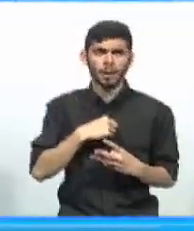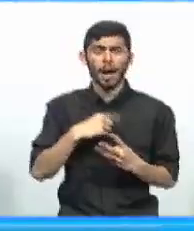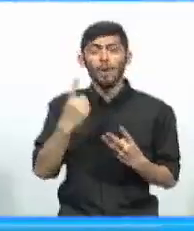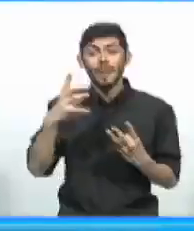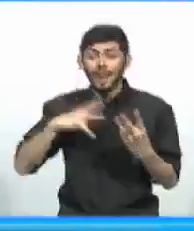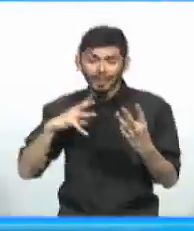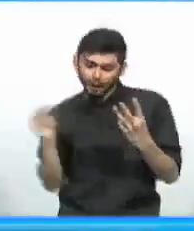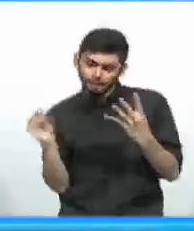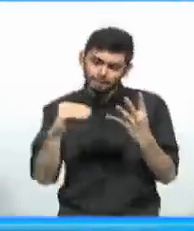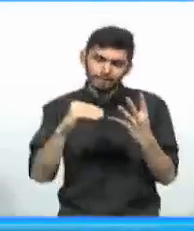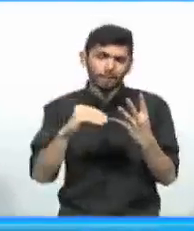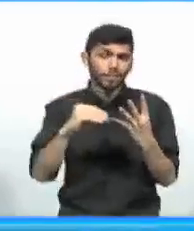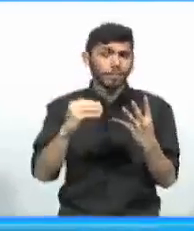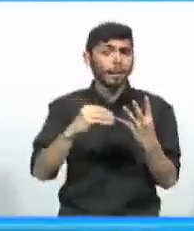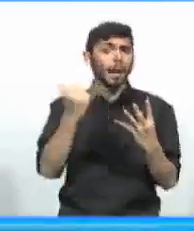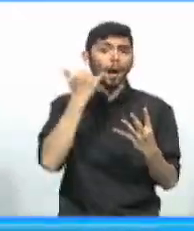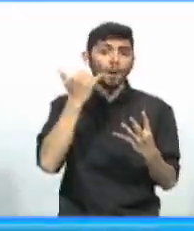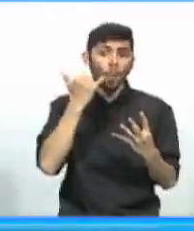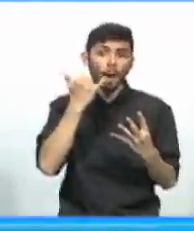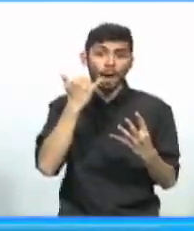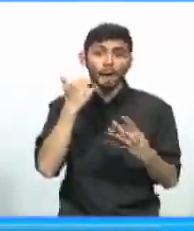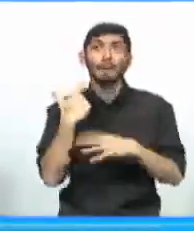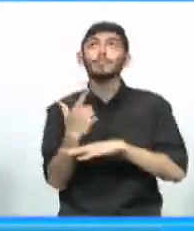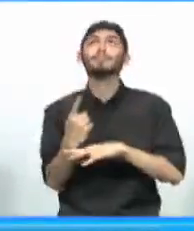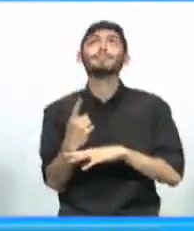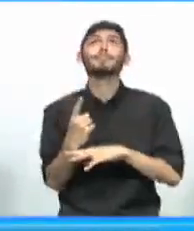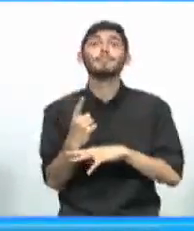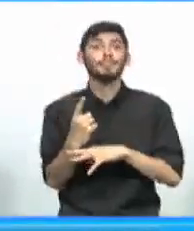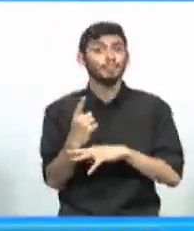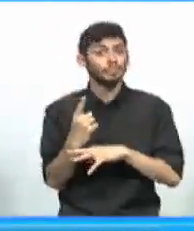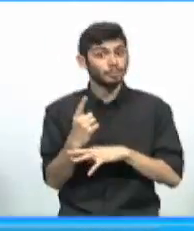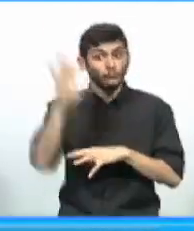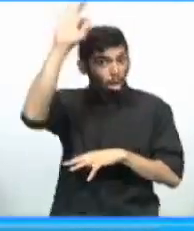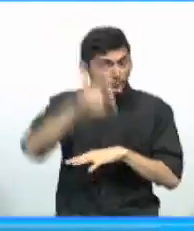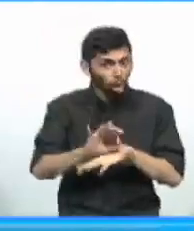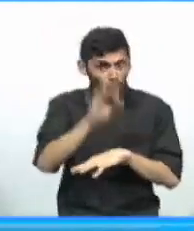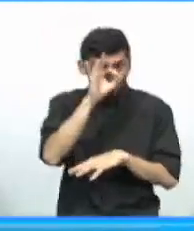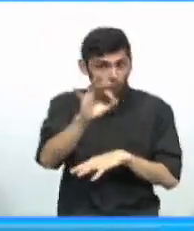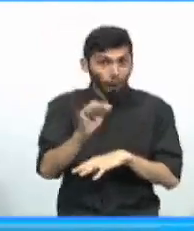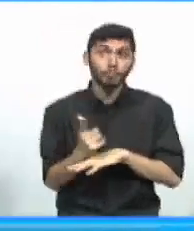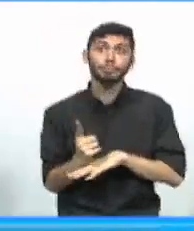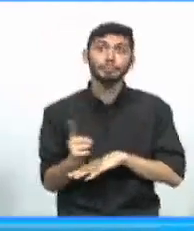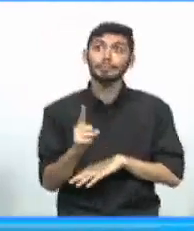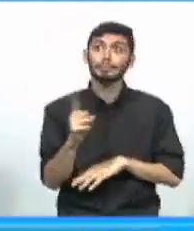Higuaín. La estamos buscando todavía. No me parece que sí. ¿Dónde está? No